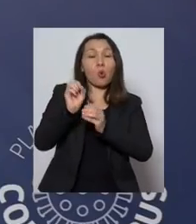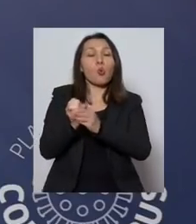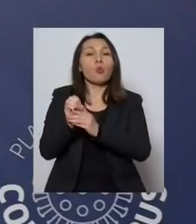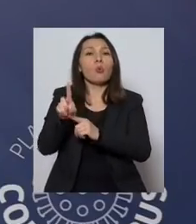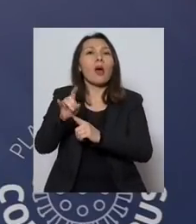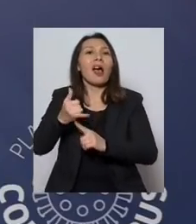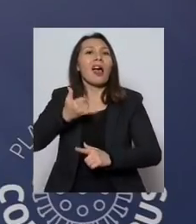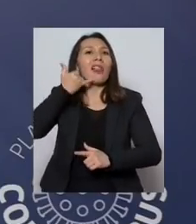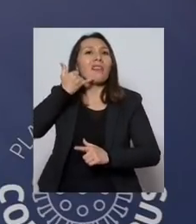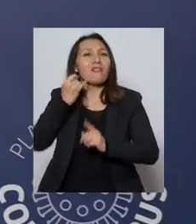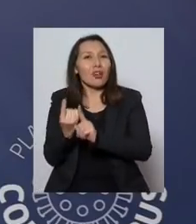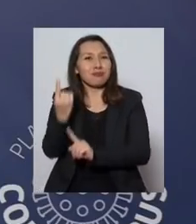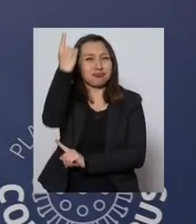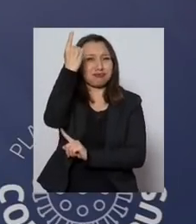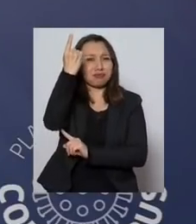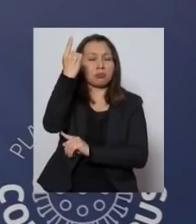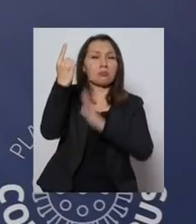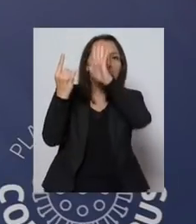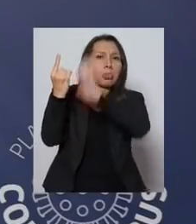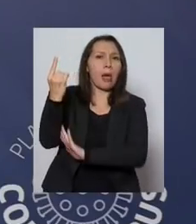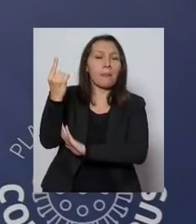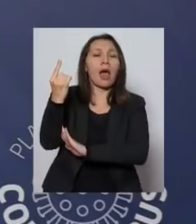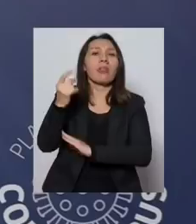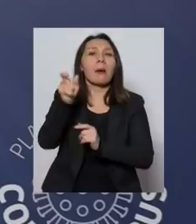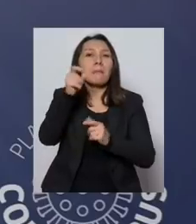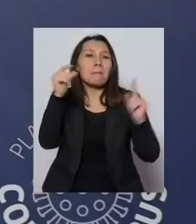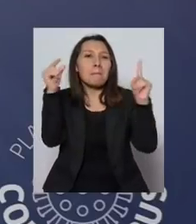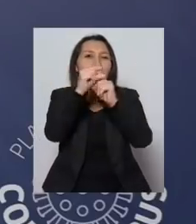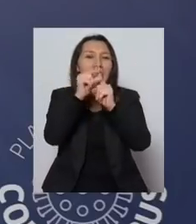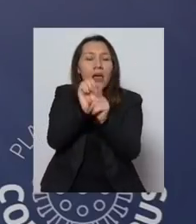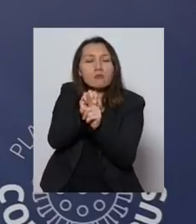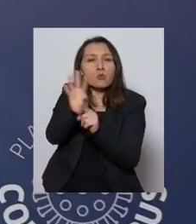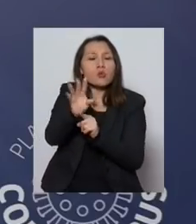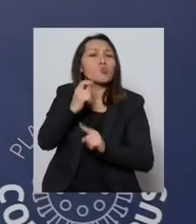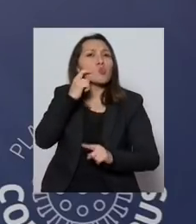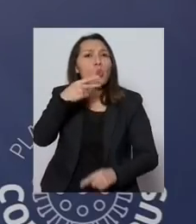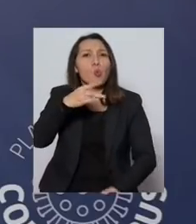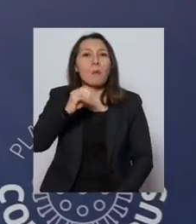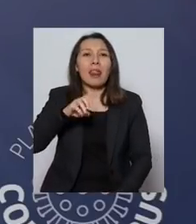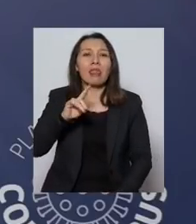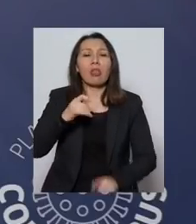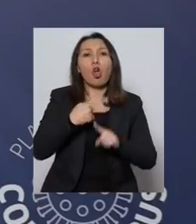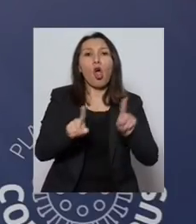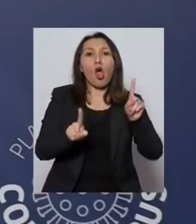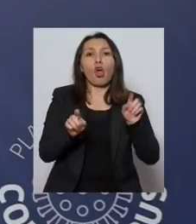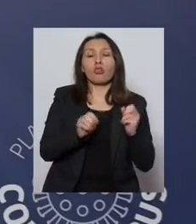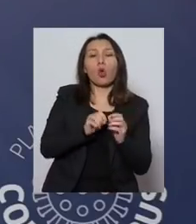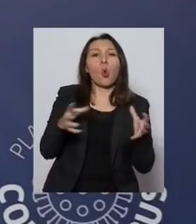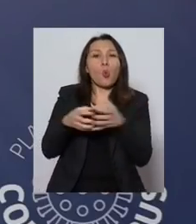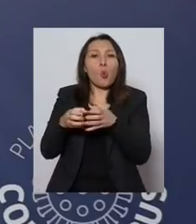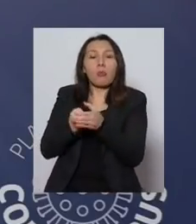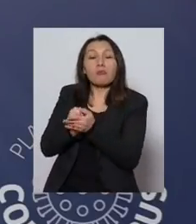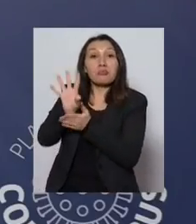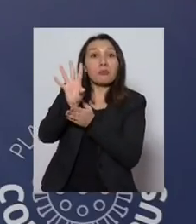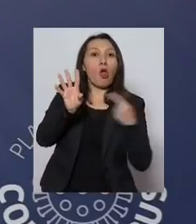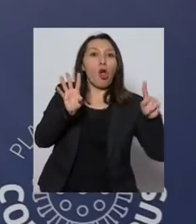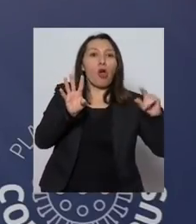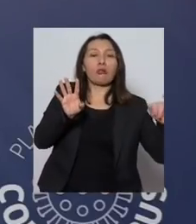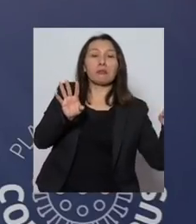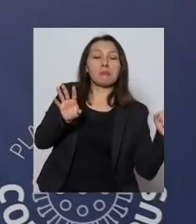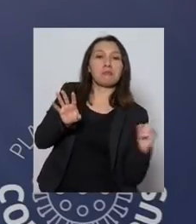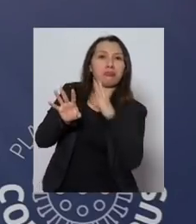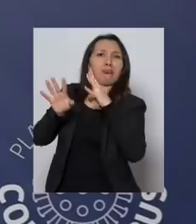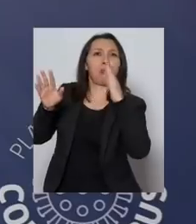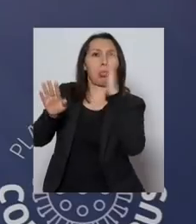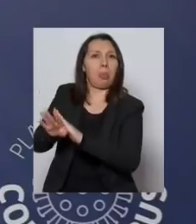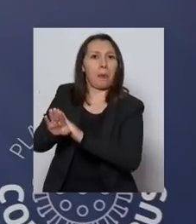edificio Telefónica, tapando la palabra humanidad que era proyectada por otro colectivo a esa misma hora. Y